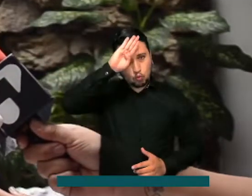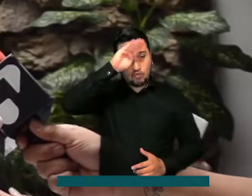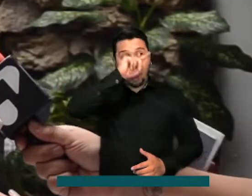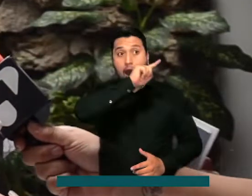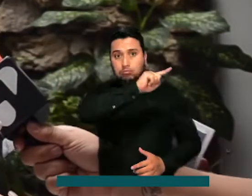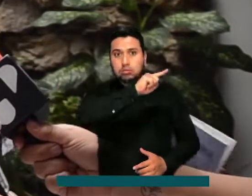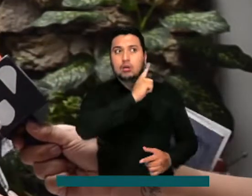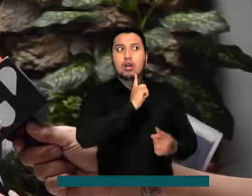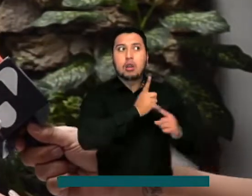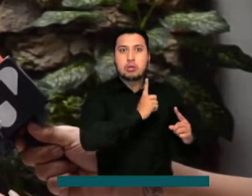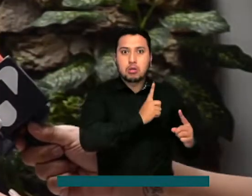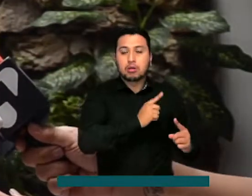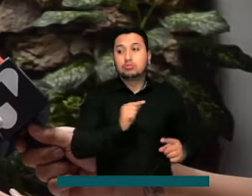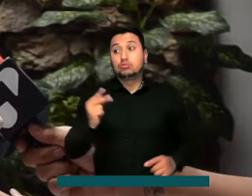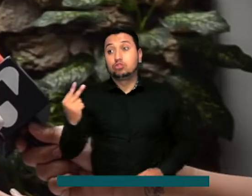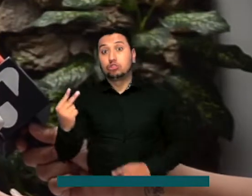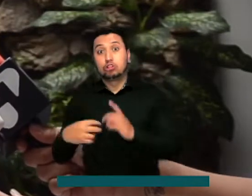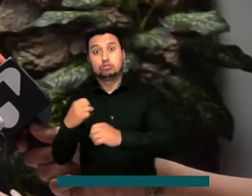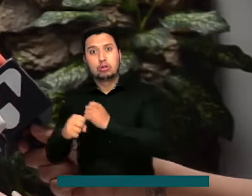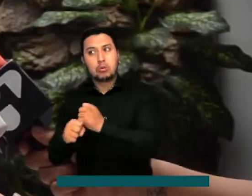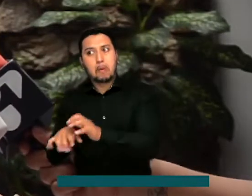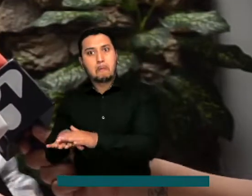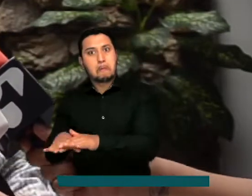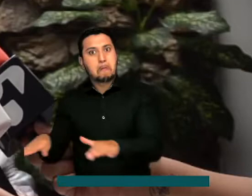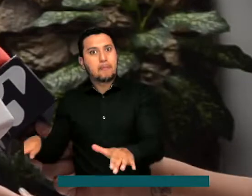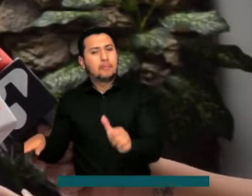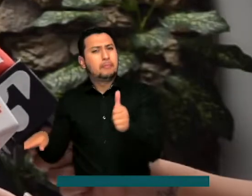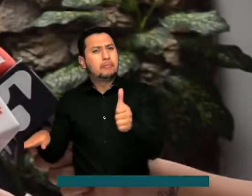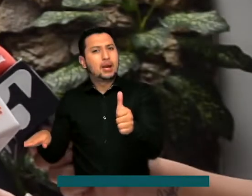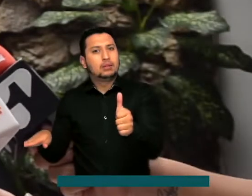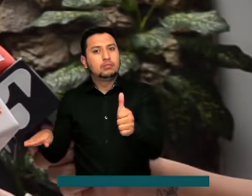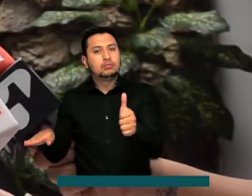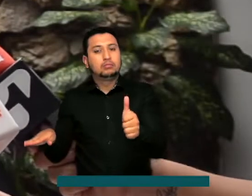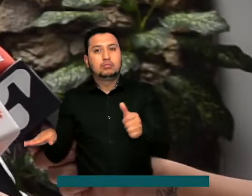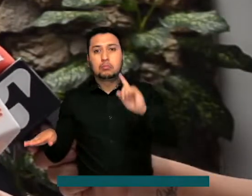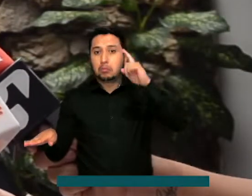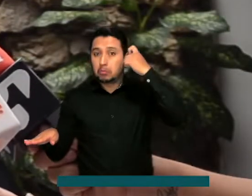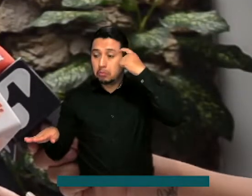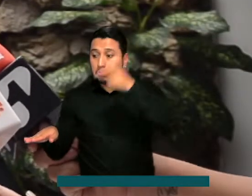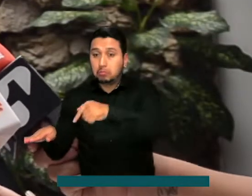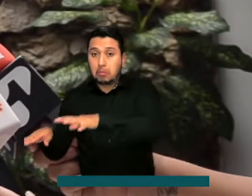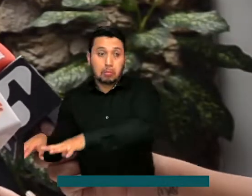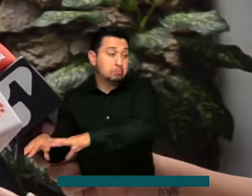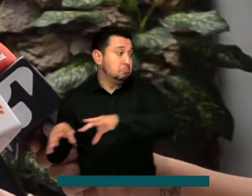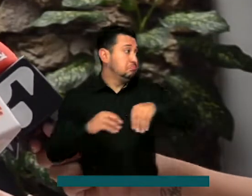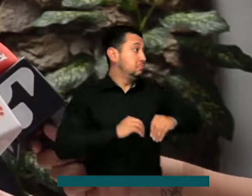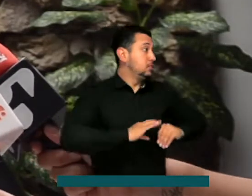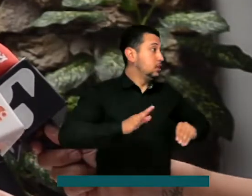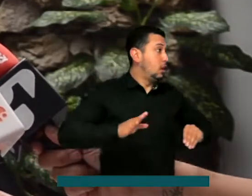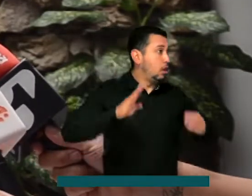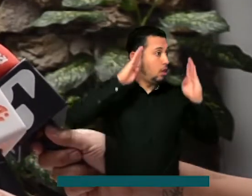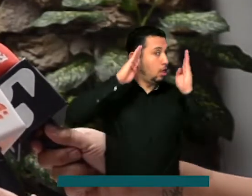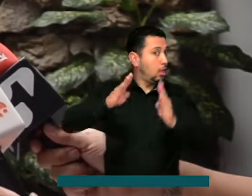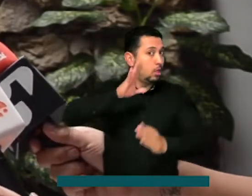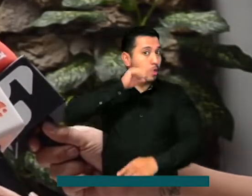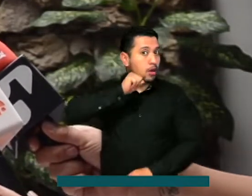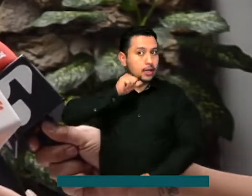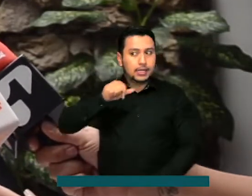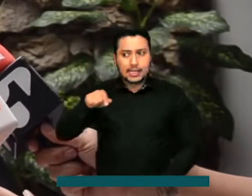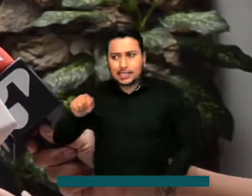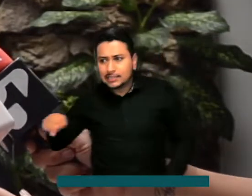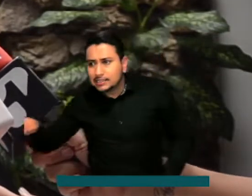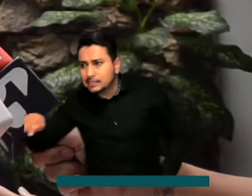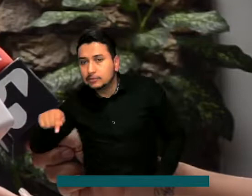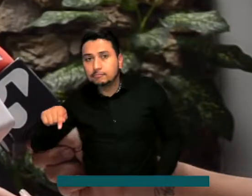El Estado dejó de hacer presencia y esto se está desbordando y nosotros necesitamos, así sea sociedad civil como